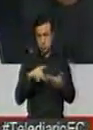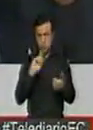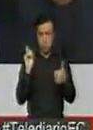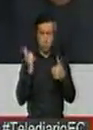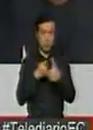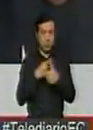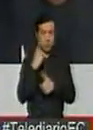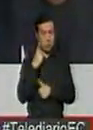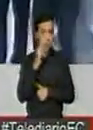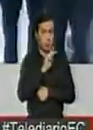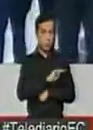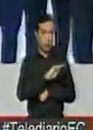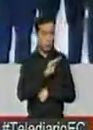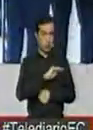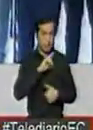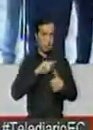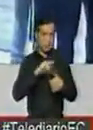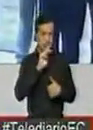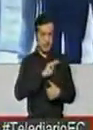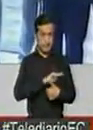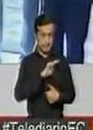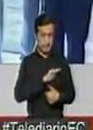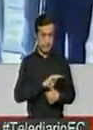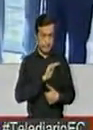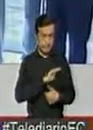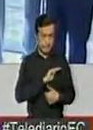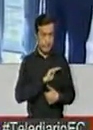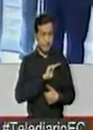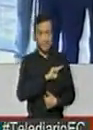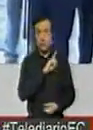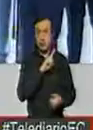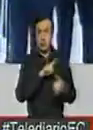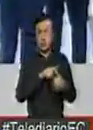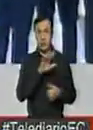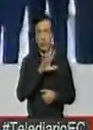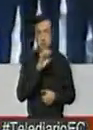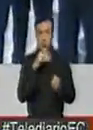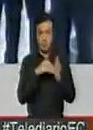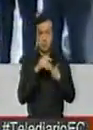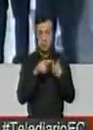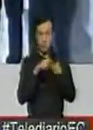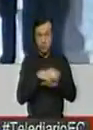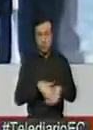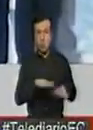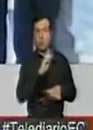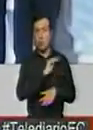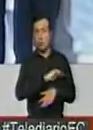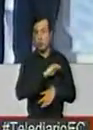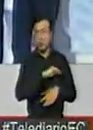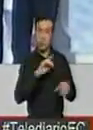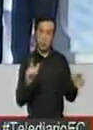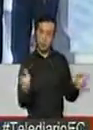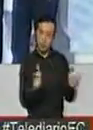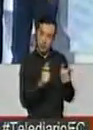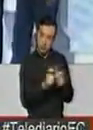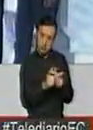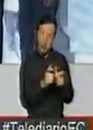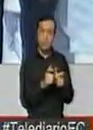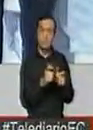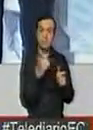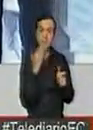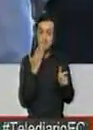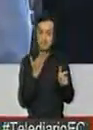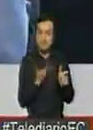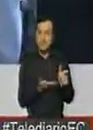por los municipios que tienen desde hasta 50 mil habitantes, es decir, los municipios pequeños, y aquí se